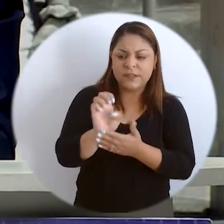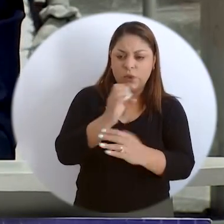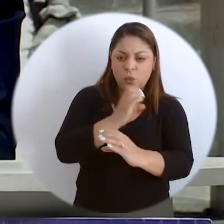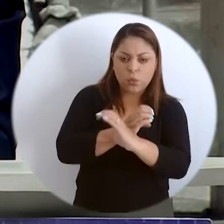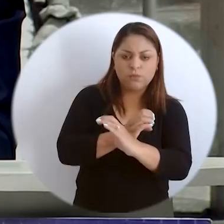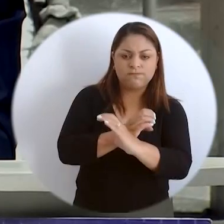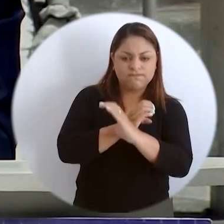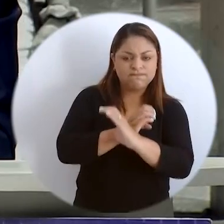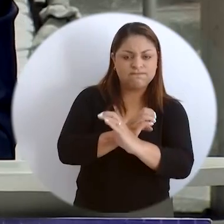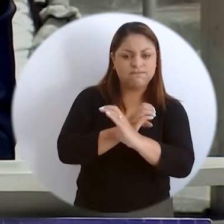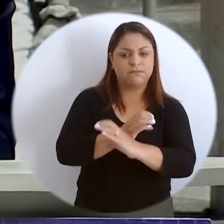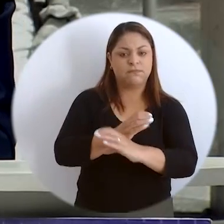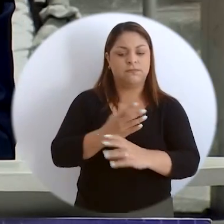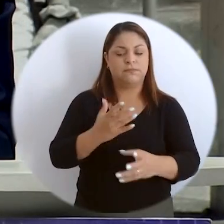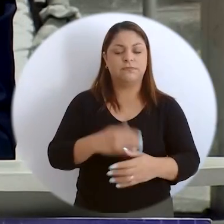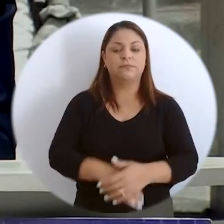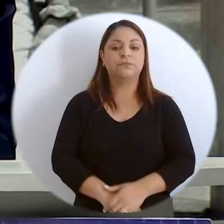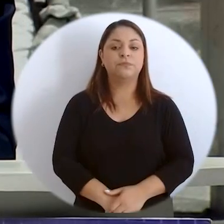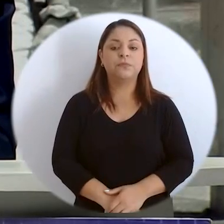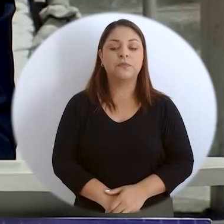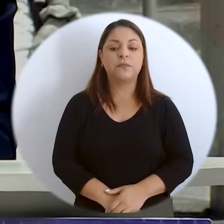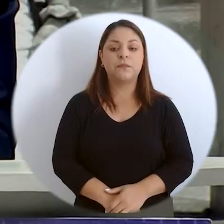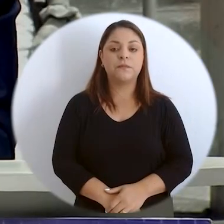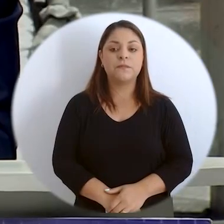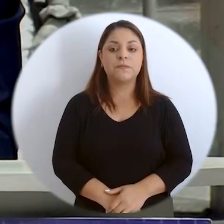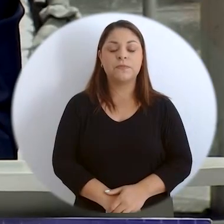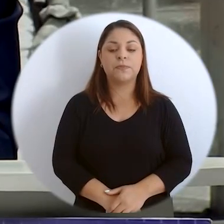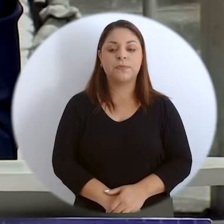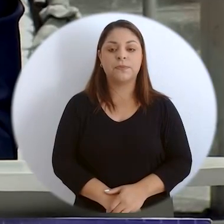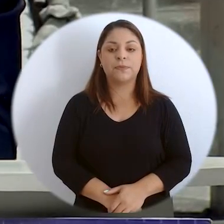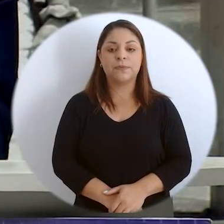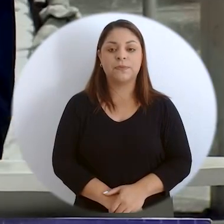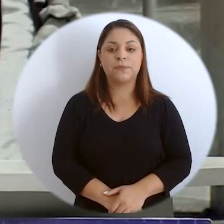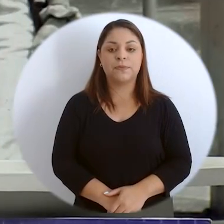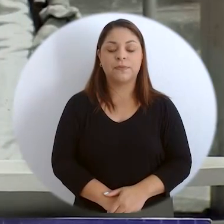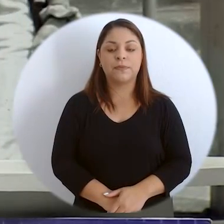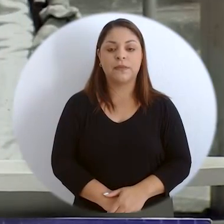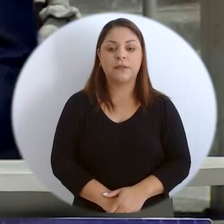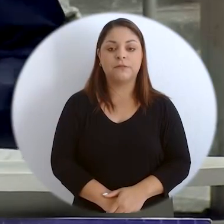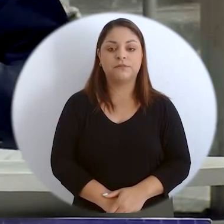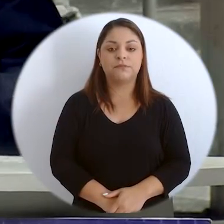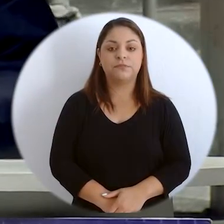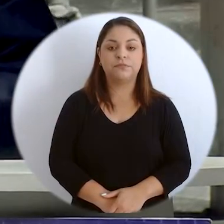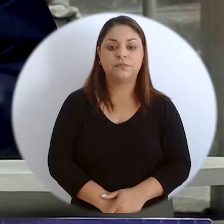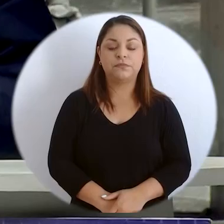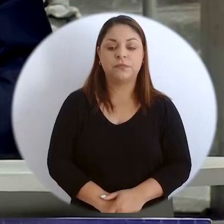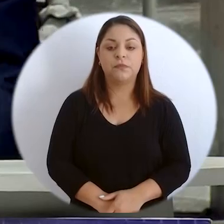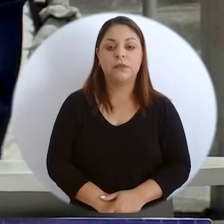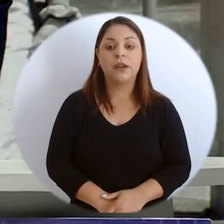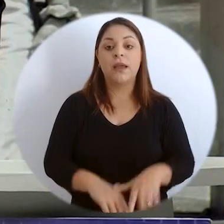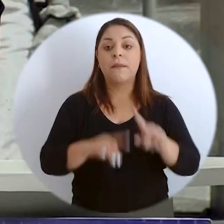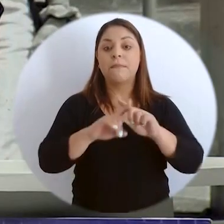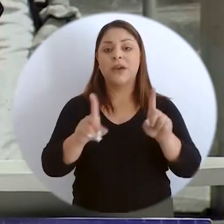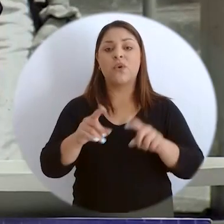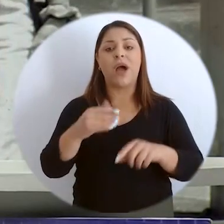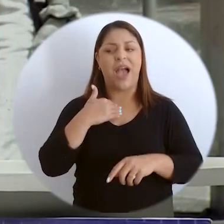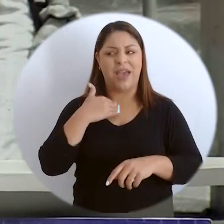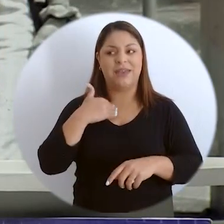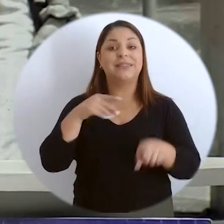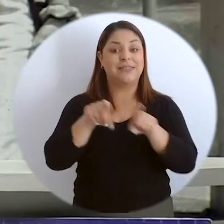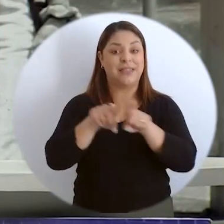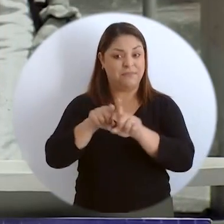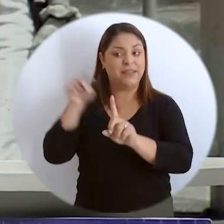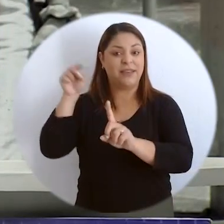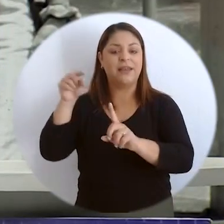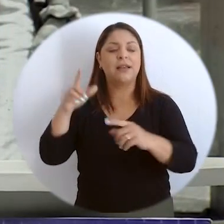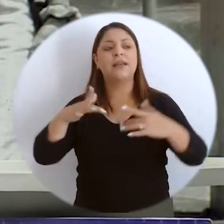embargo, hay otra zafada de responsabilidad al punto